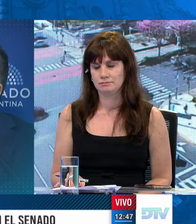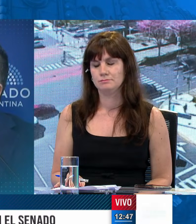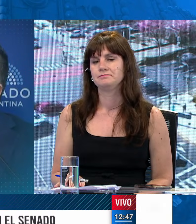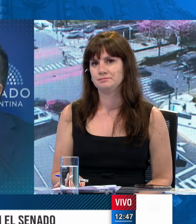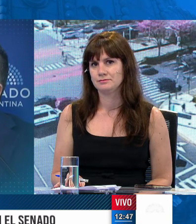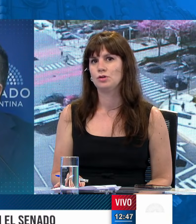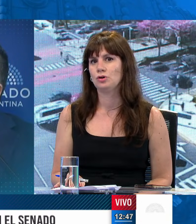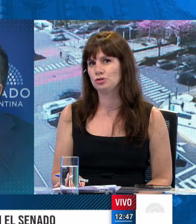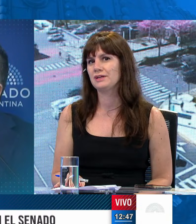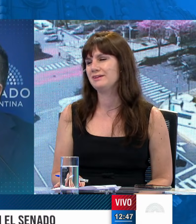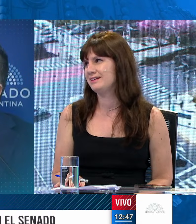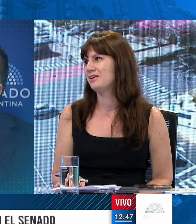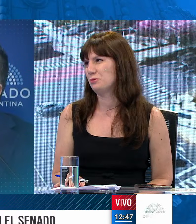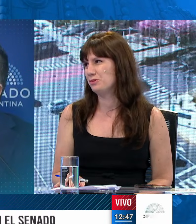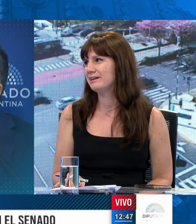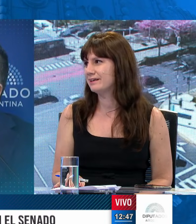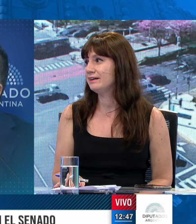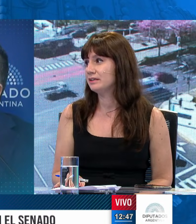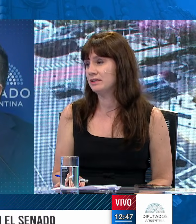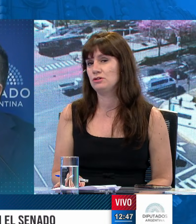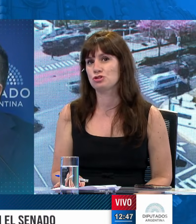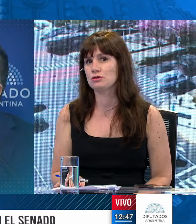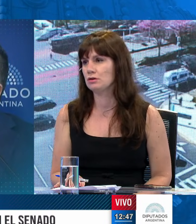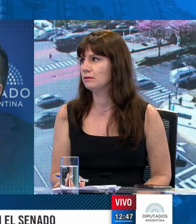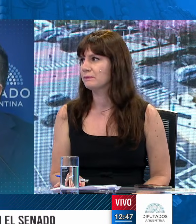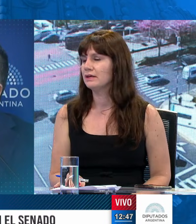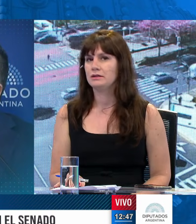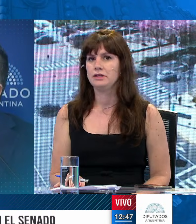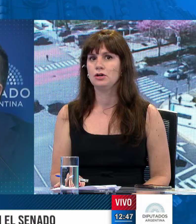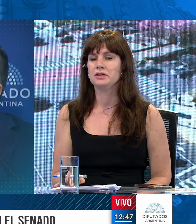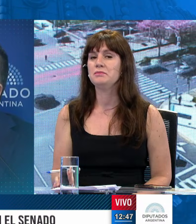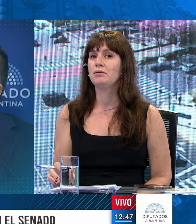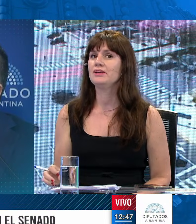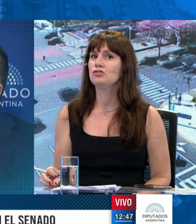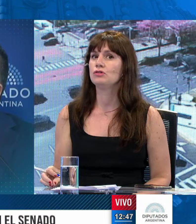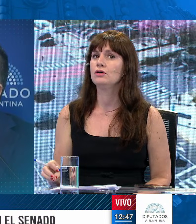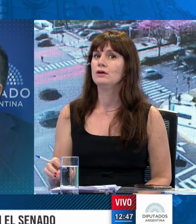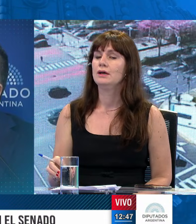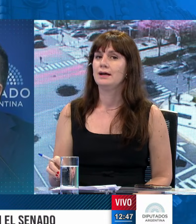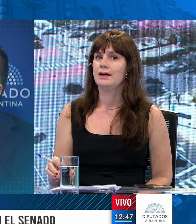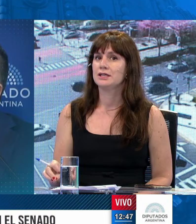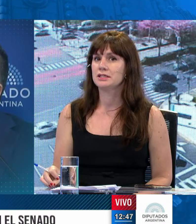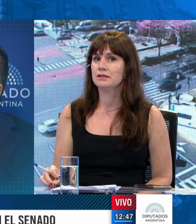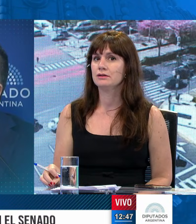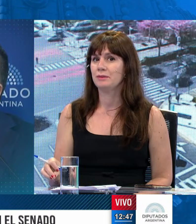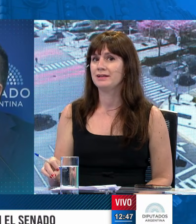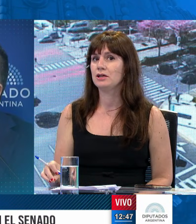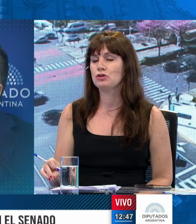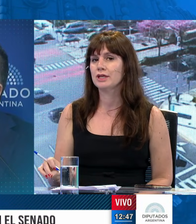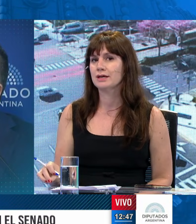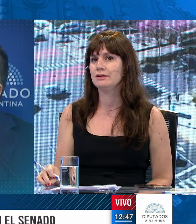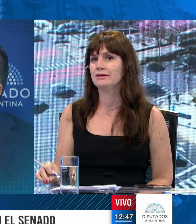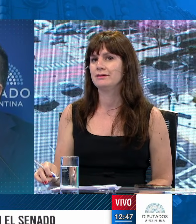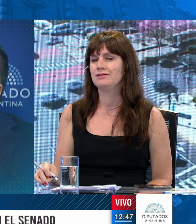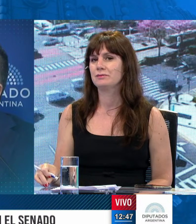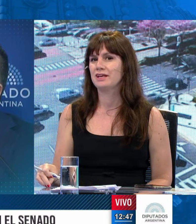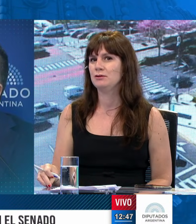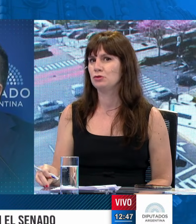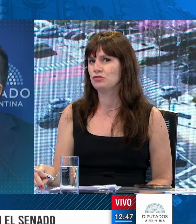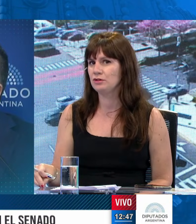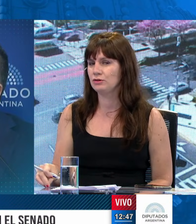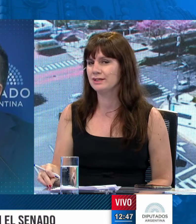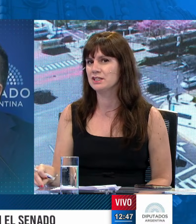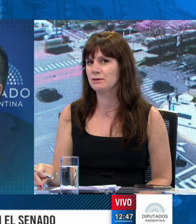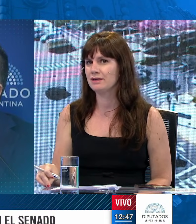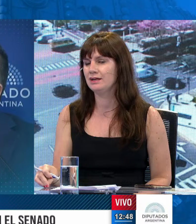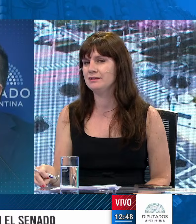comienzo de esa relación laboral? Otra de las dudas que hay, creo yo, ¿no? Digo, y por eso ayer Mariano Recalde, que es el